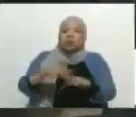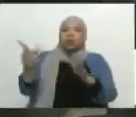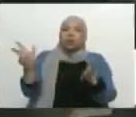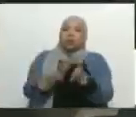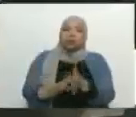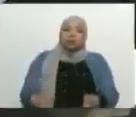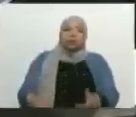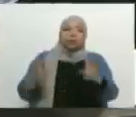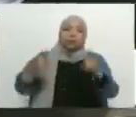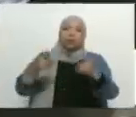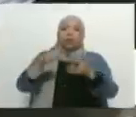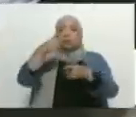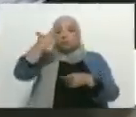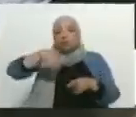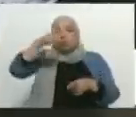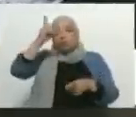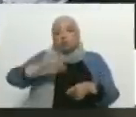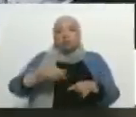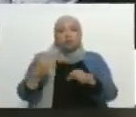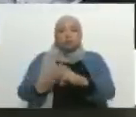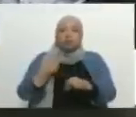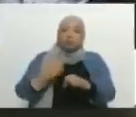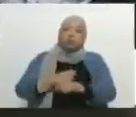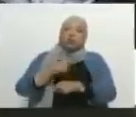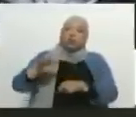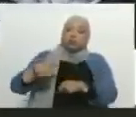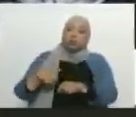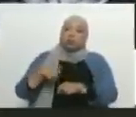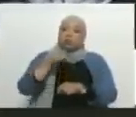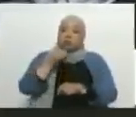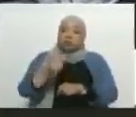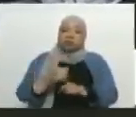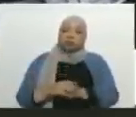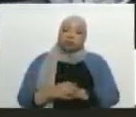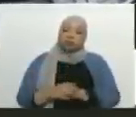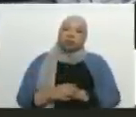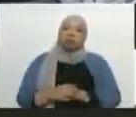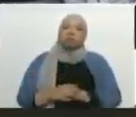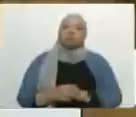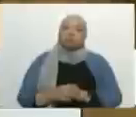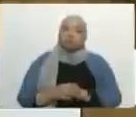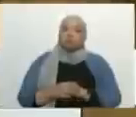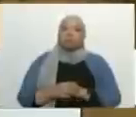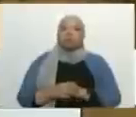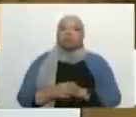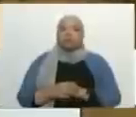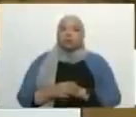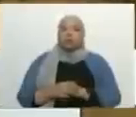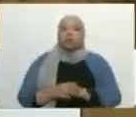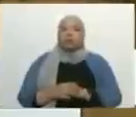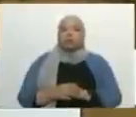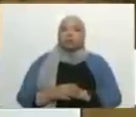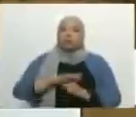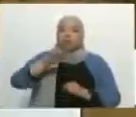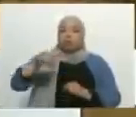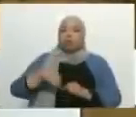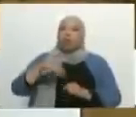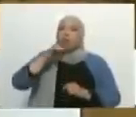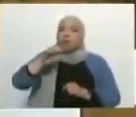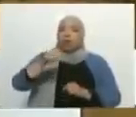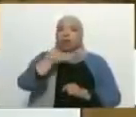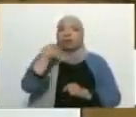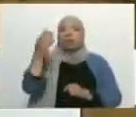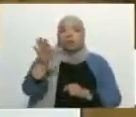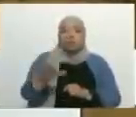las personas con discapacidad se acelere. Ahora, les digo también, esto no es mal de morir,